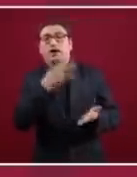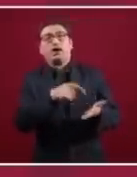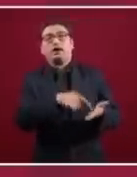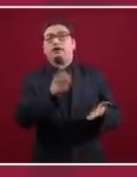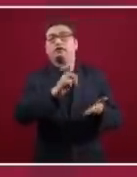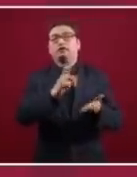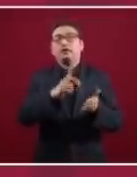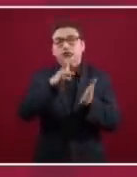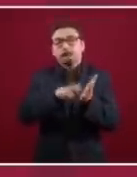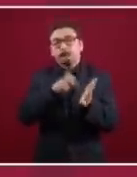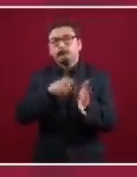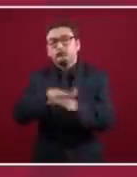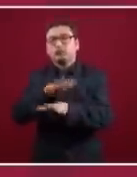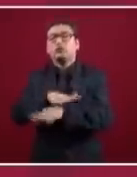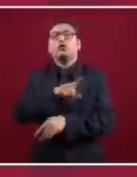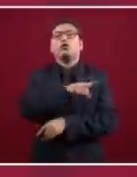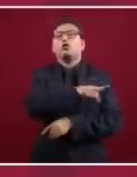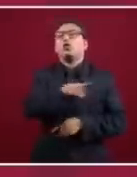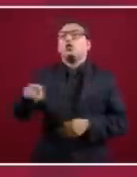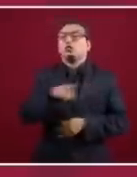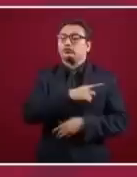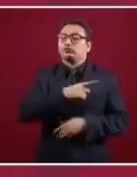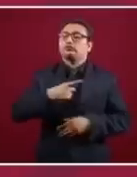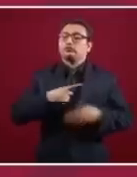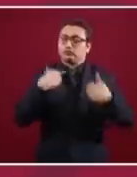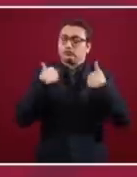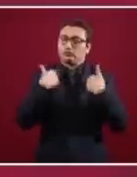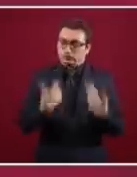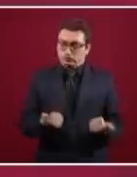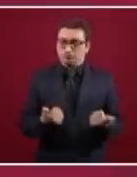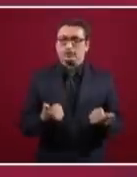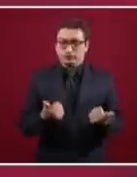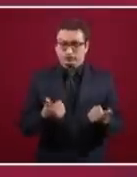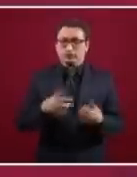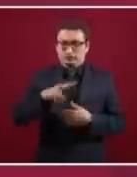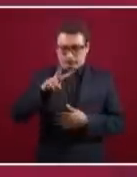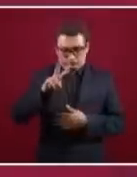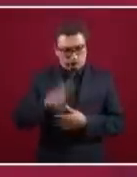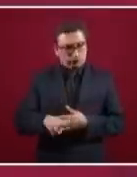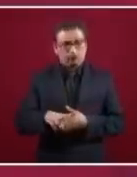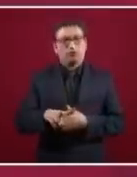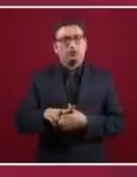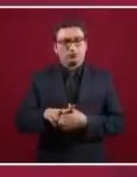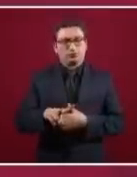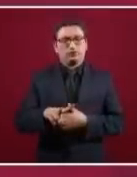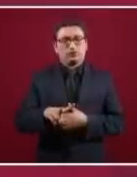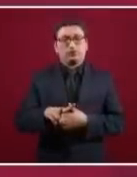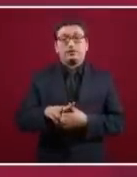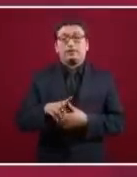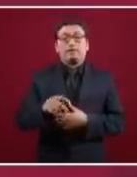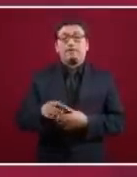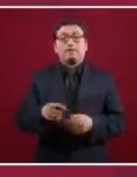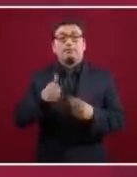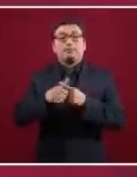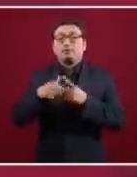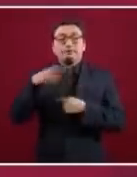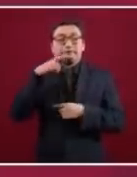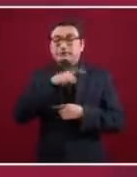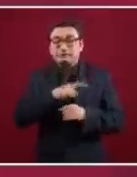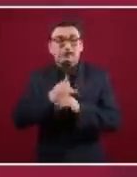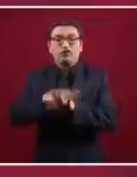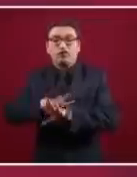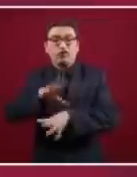deben ustedes entender en buen plan que en ese momento no